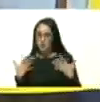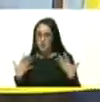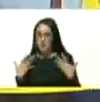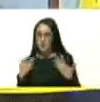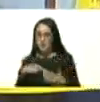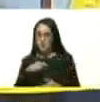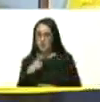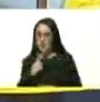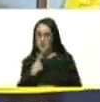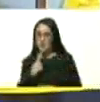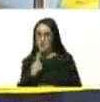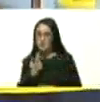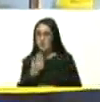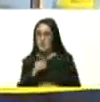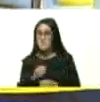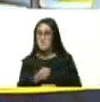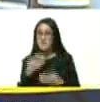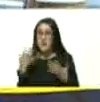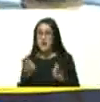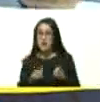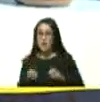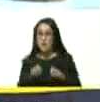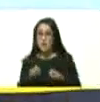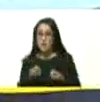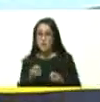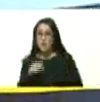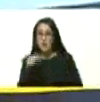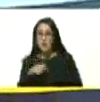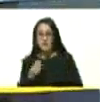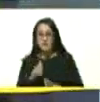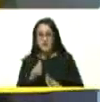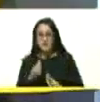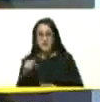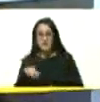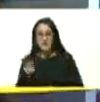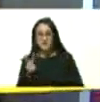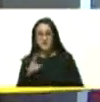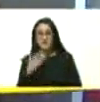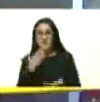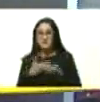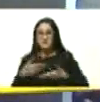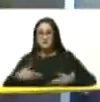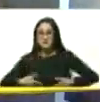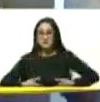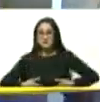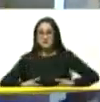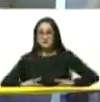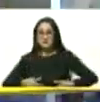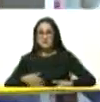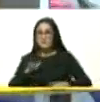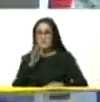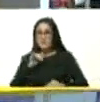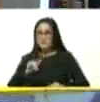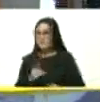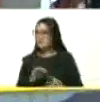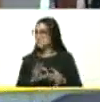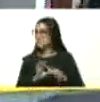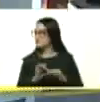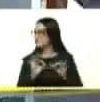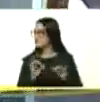Usted lo ha dicho, el milagro económico que hoy vive nuestro país se debe al esfuerzo que de manera incansable,